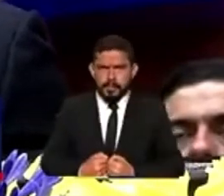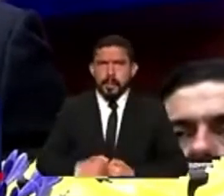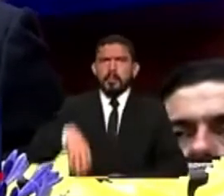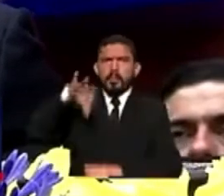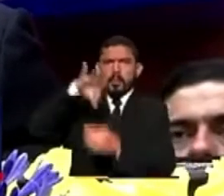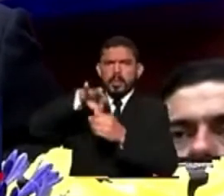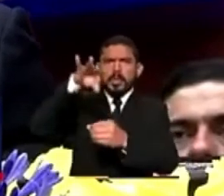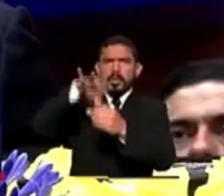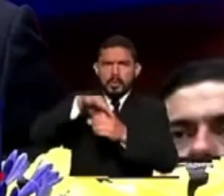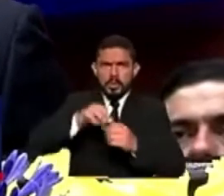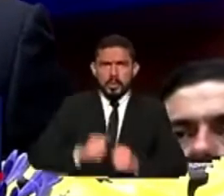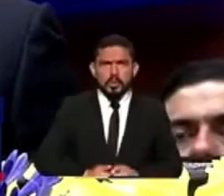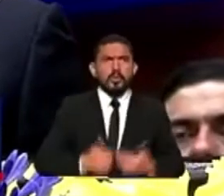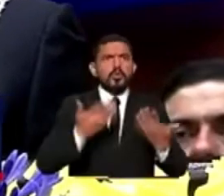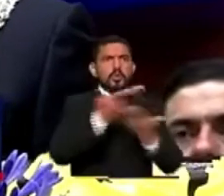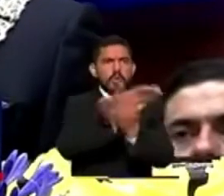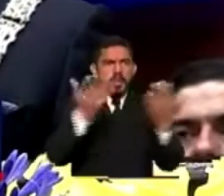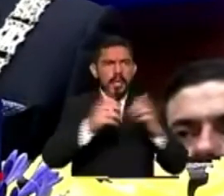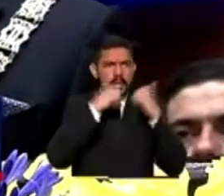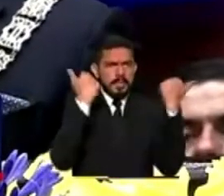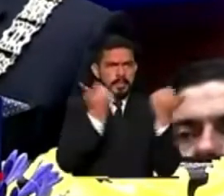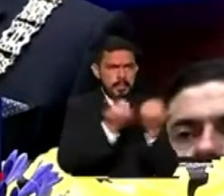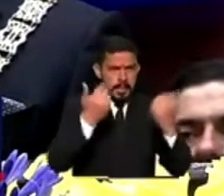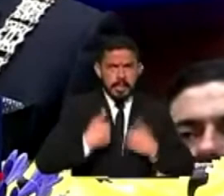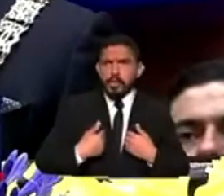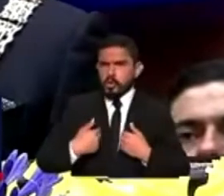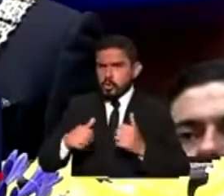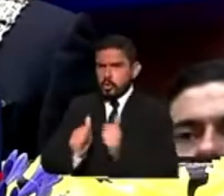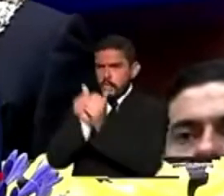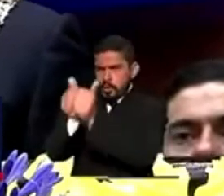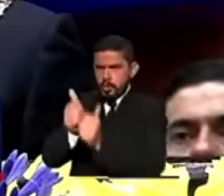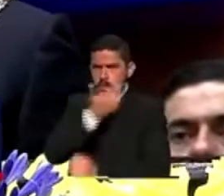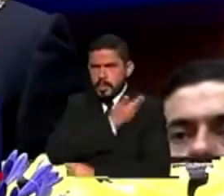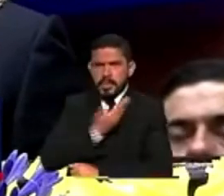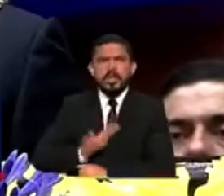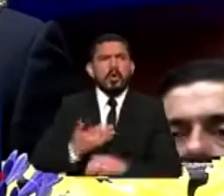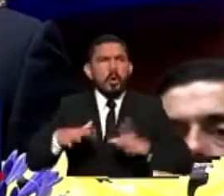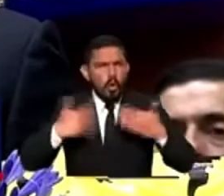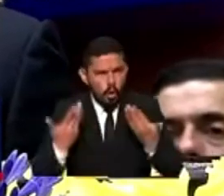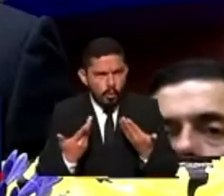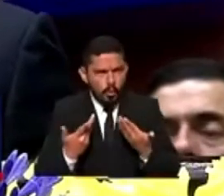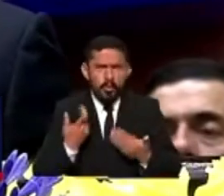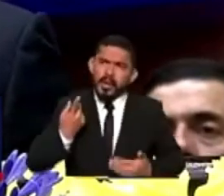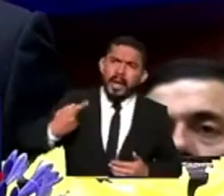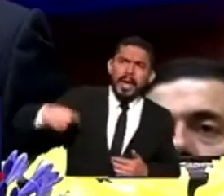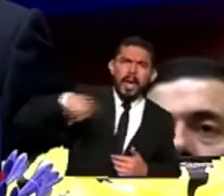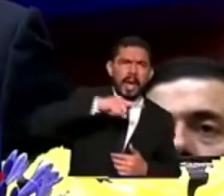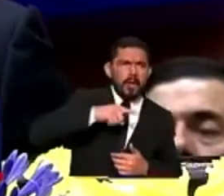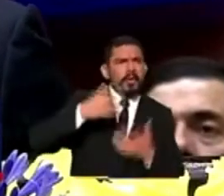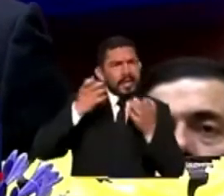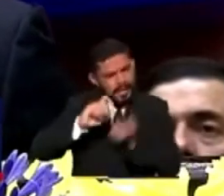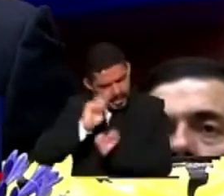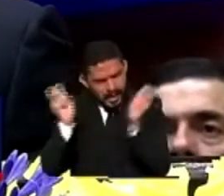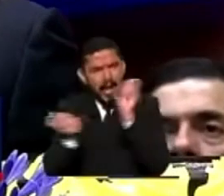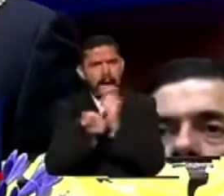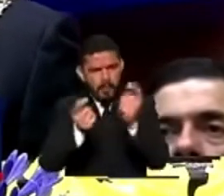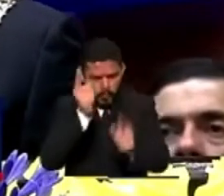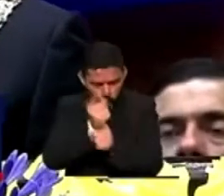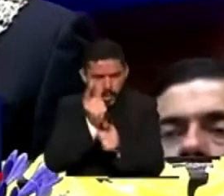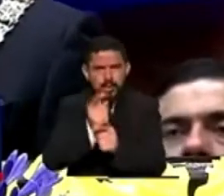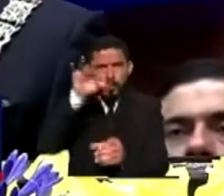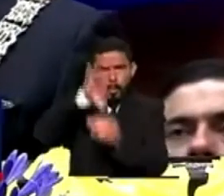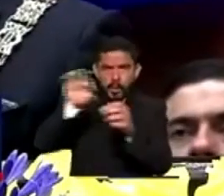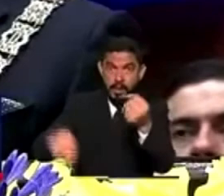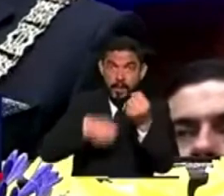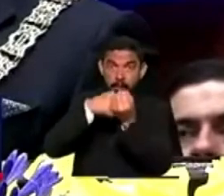elecciones, la de sus dignidades y las nuestras, solo se pueden explicar por una necesidad de cambio. Este cambio